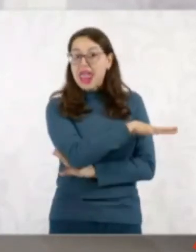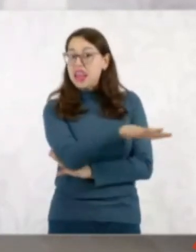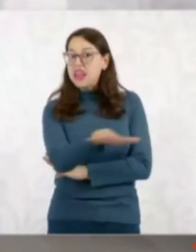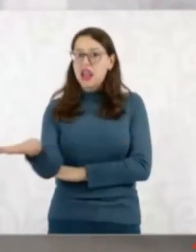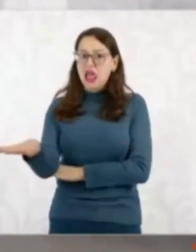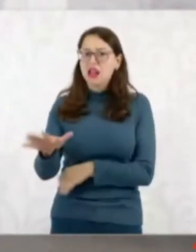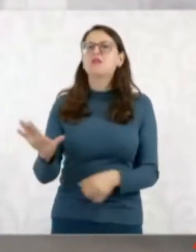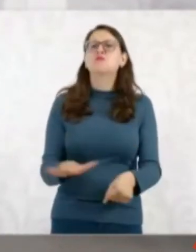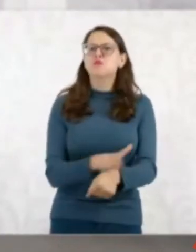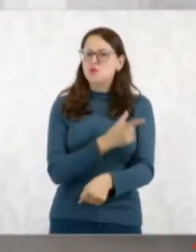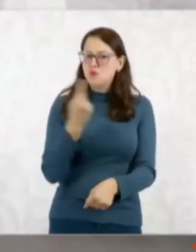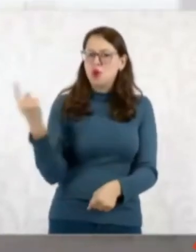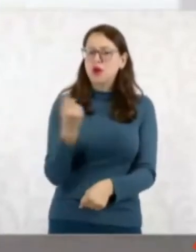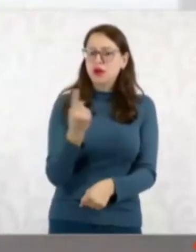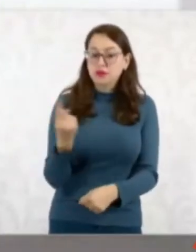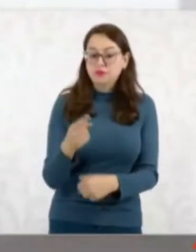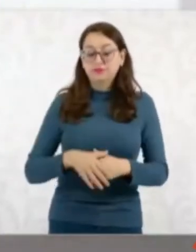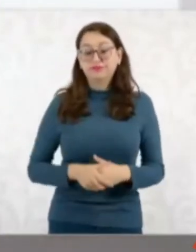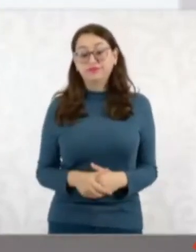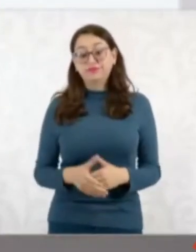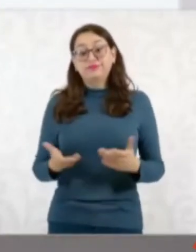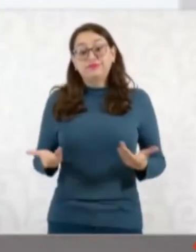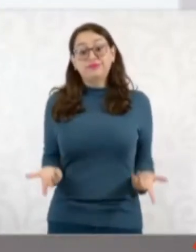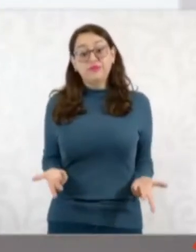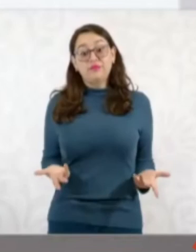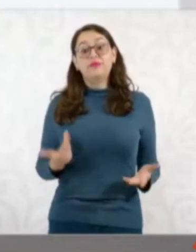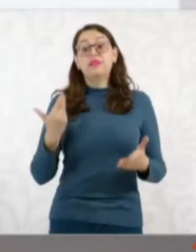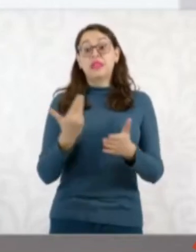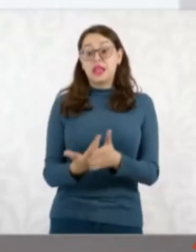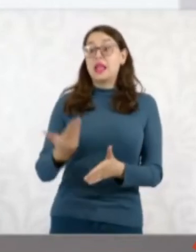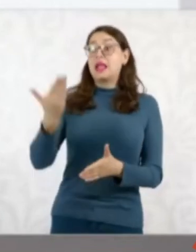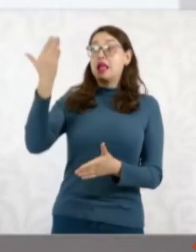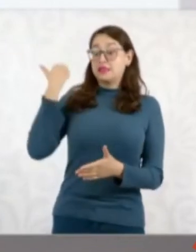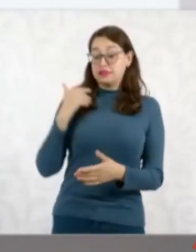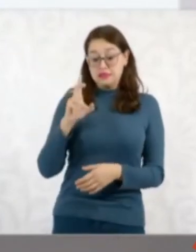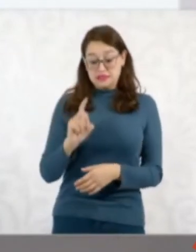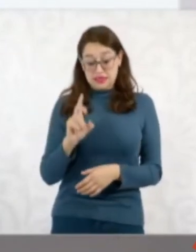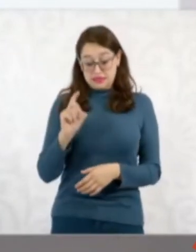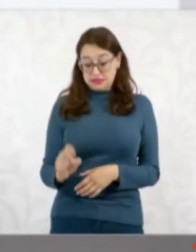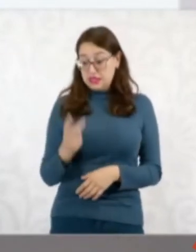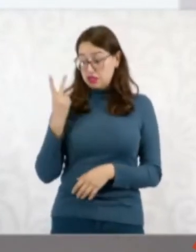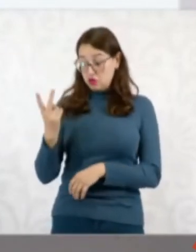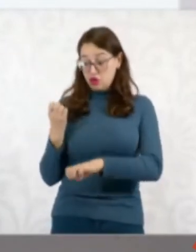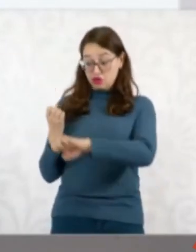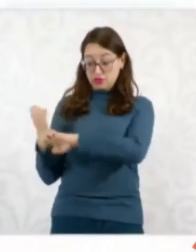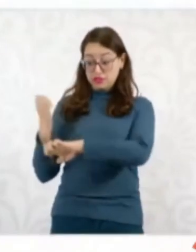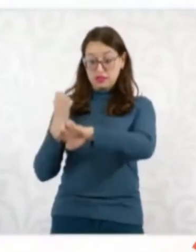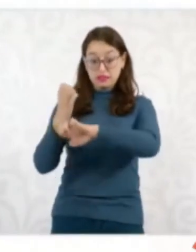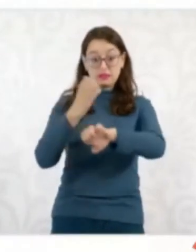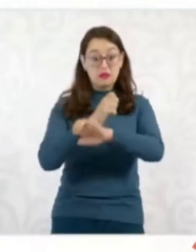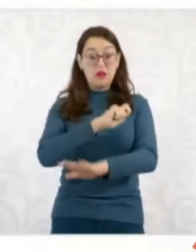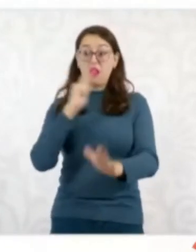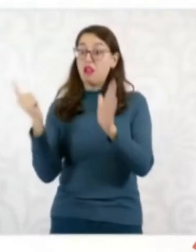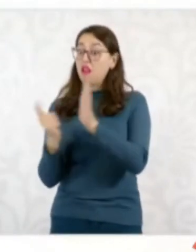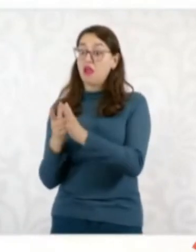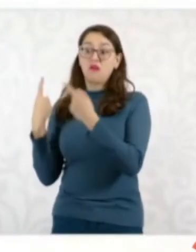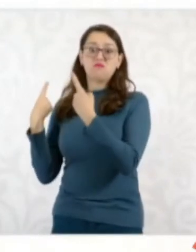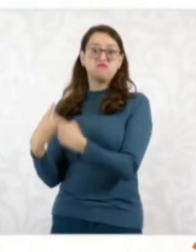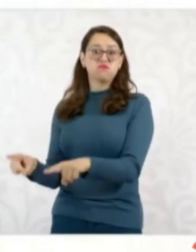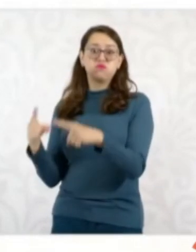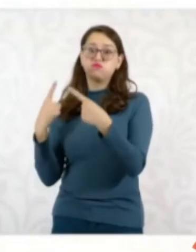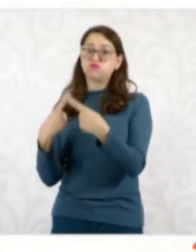primero era que existían tipos penales fragmentados. Los 32 estados regulaban el feminicidio de